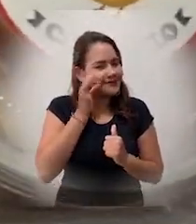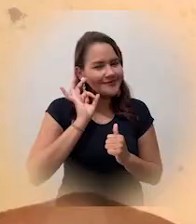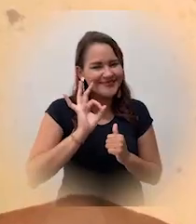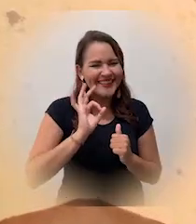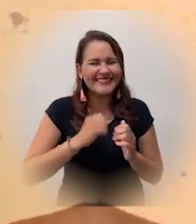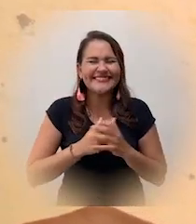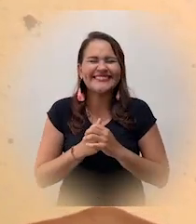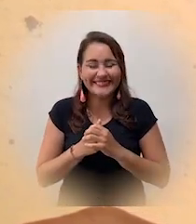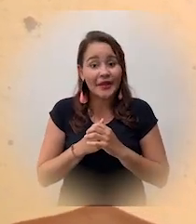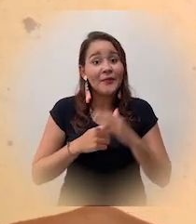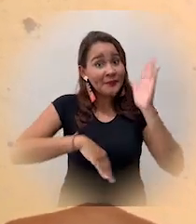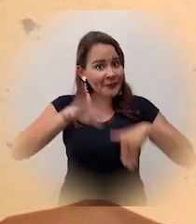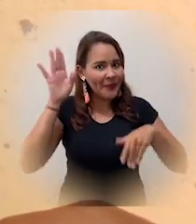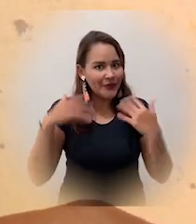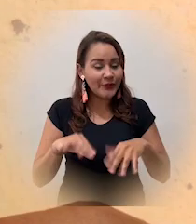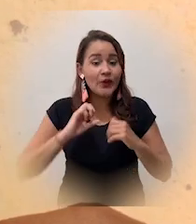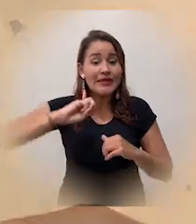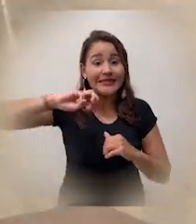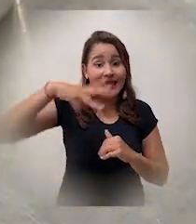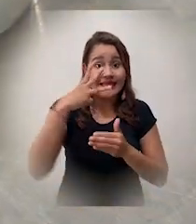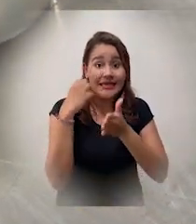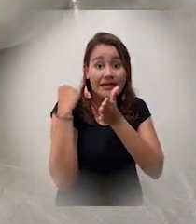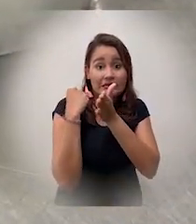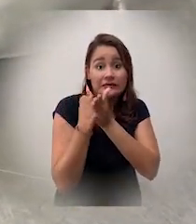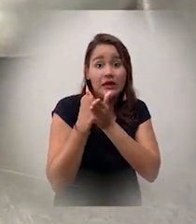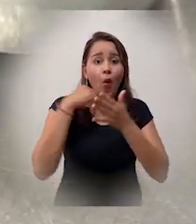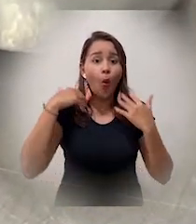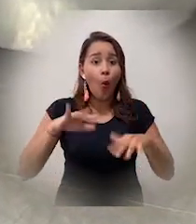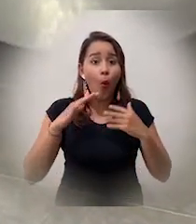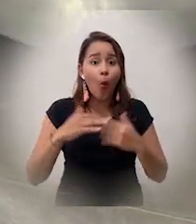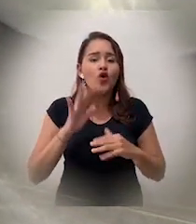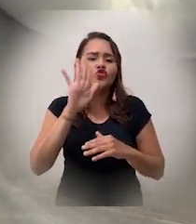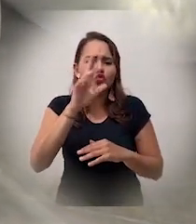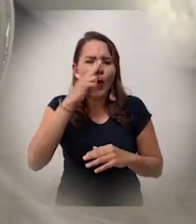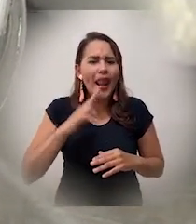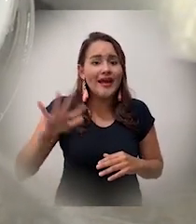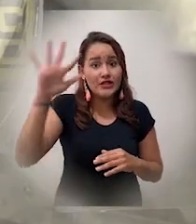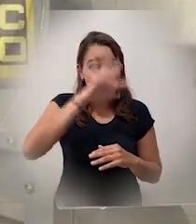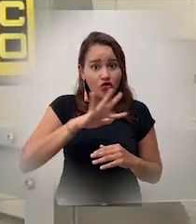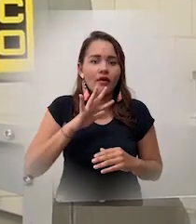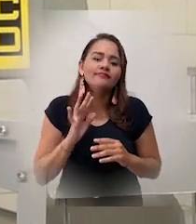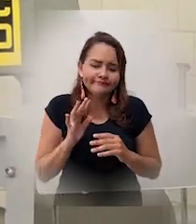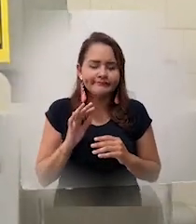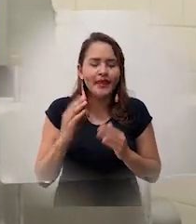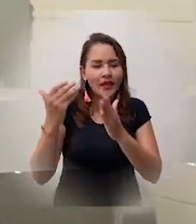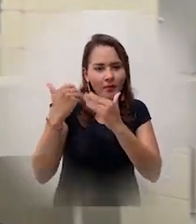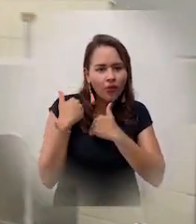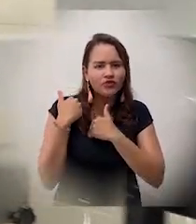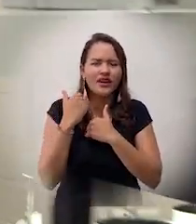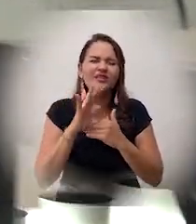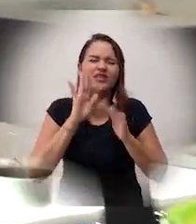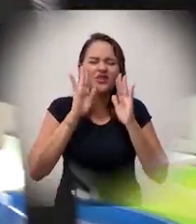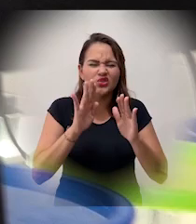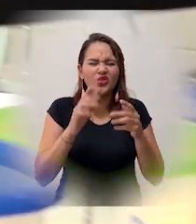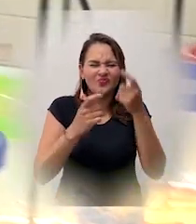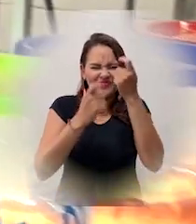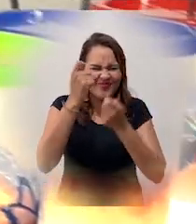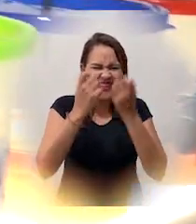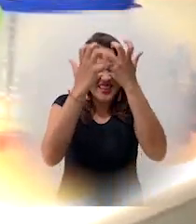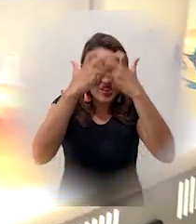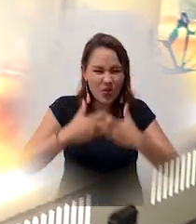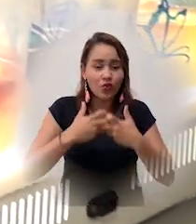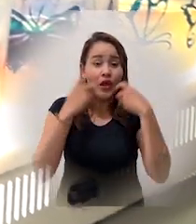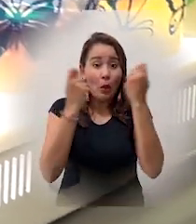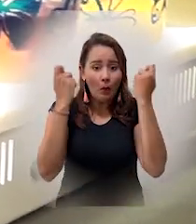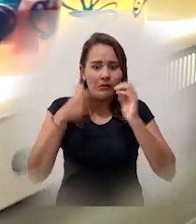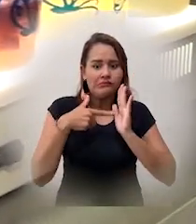pescado, delicioso también. Teniendo en cuenta que representa la tercera patente de invención nacional concedida por la Superintendencia de